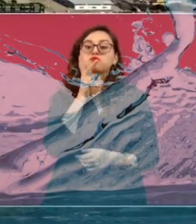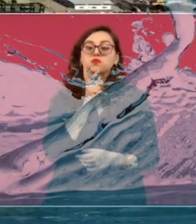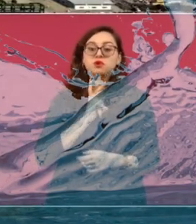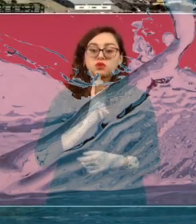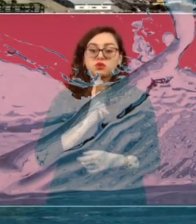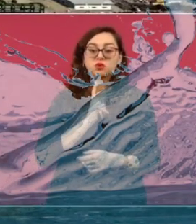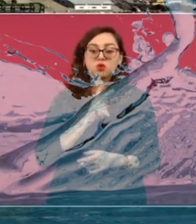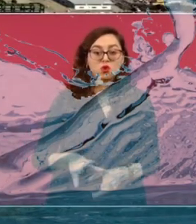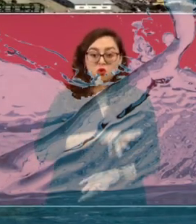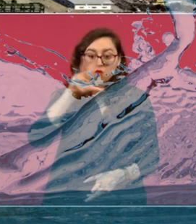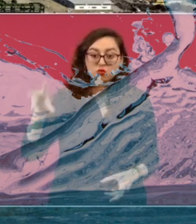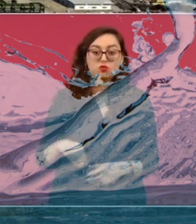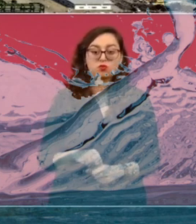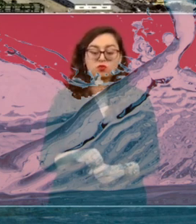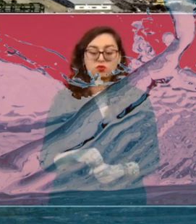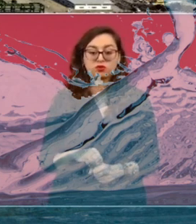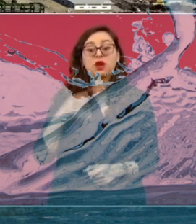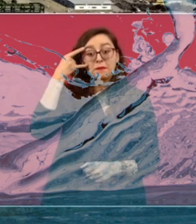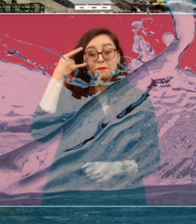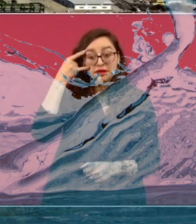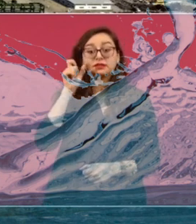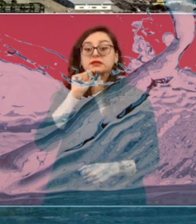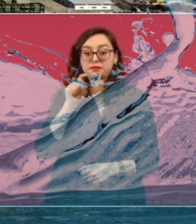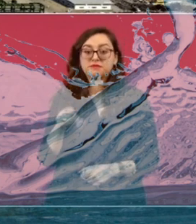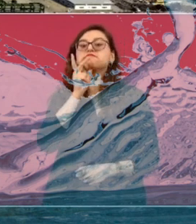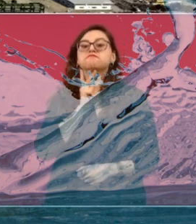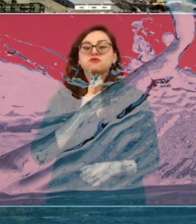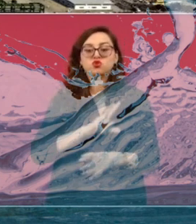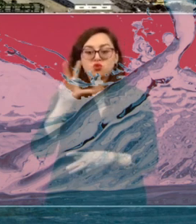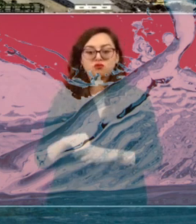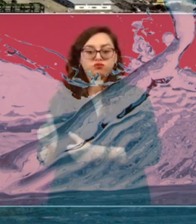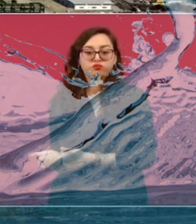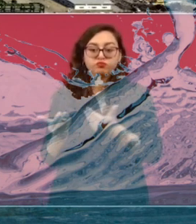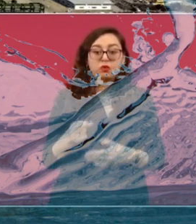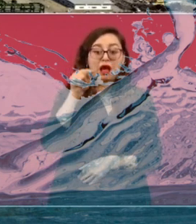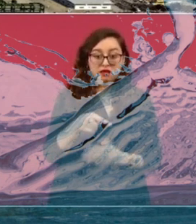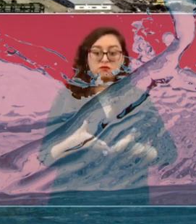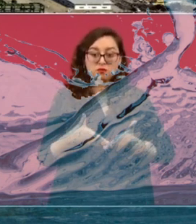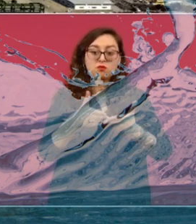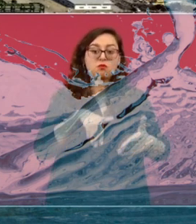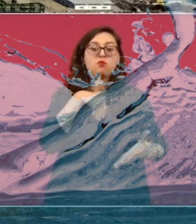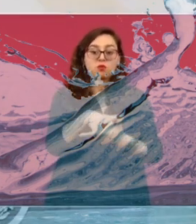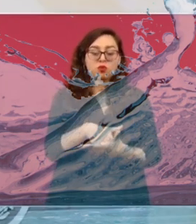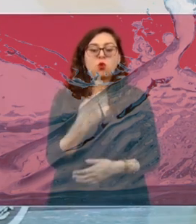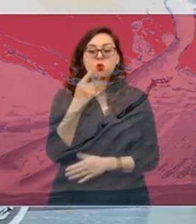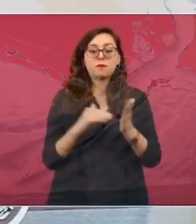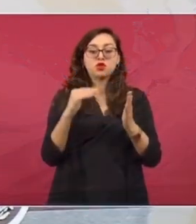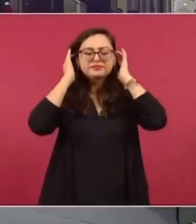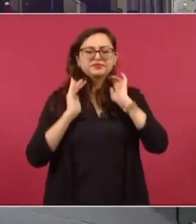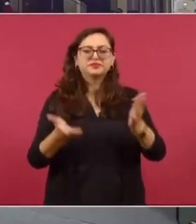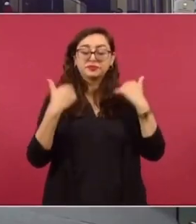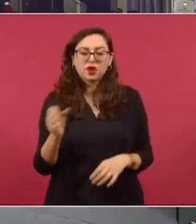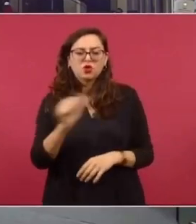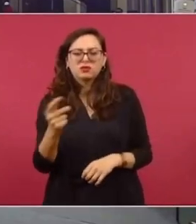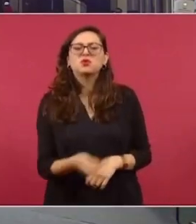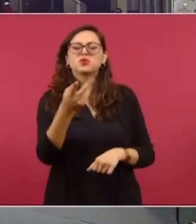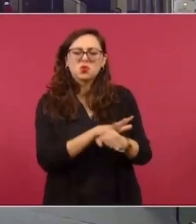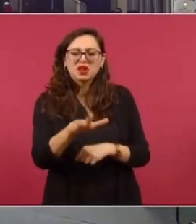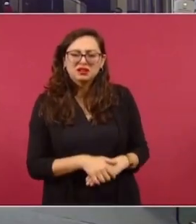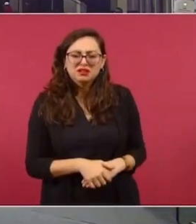petróleo del litoral de Tabasco y de Campeche llega ahí. 1 millón de barriles diarios.